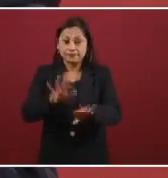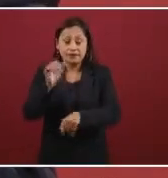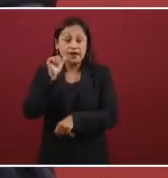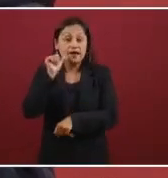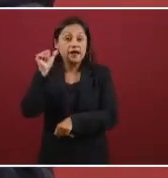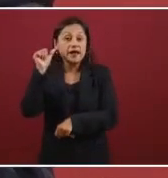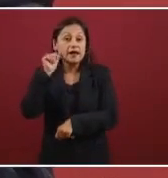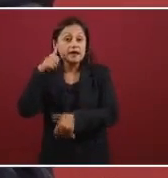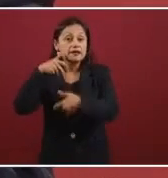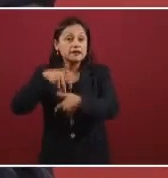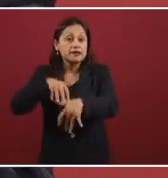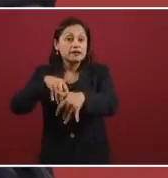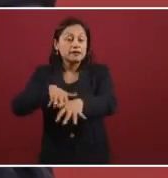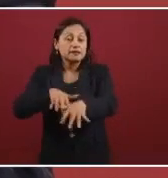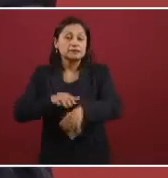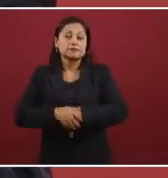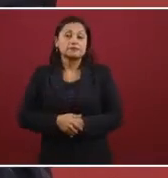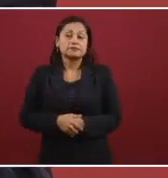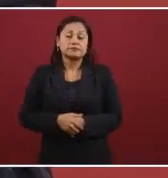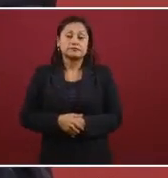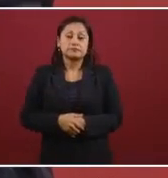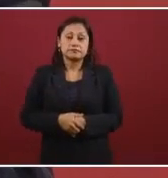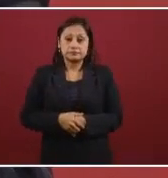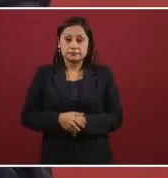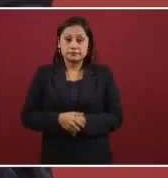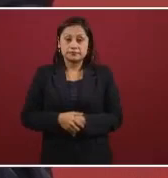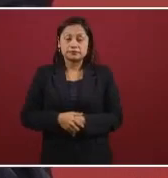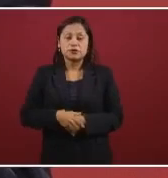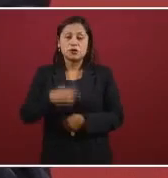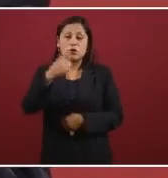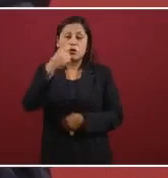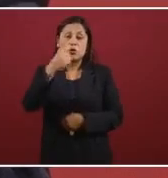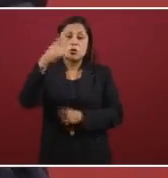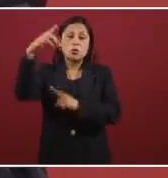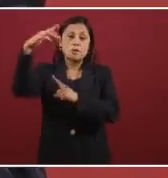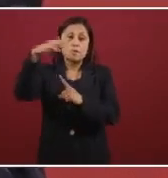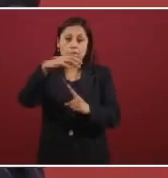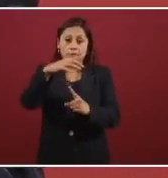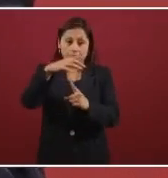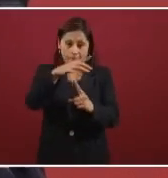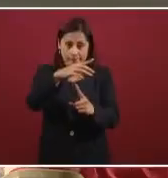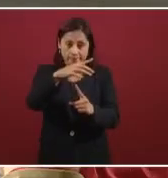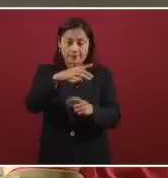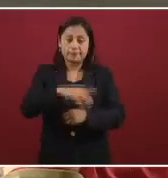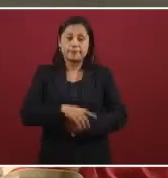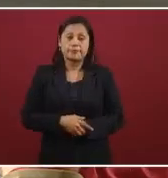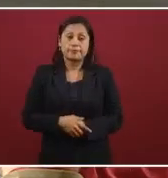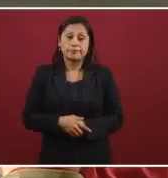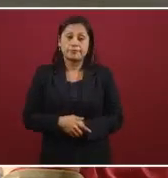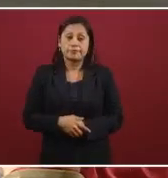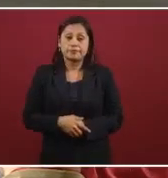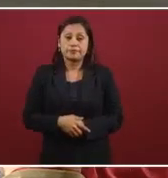fíjense, un paracaidista que